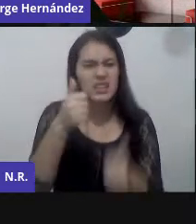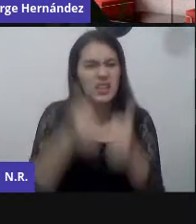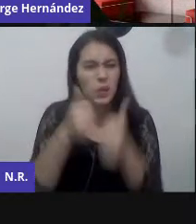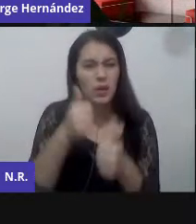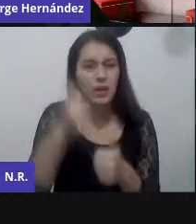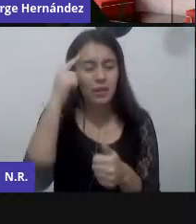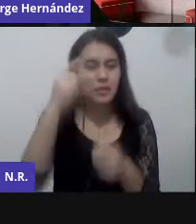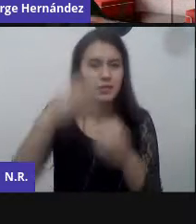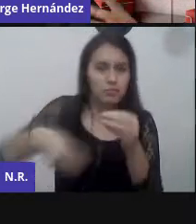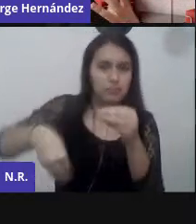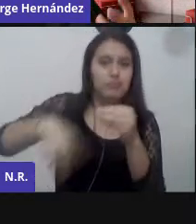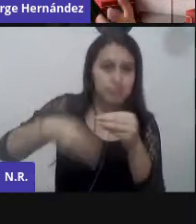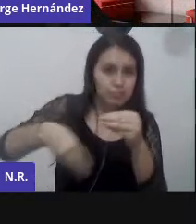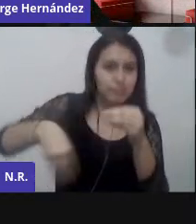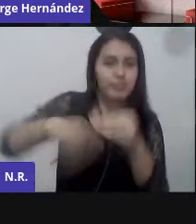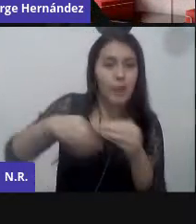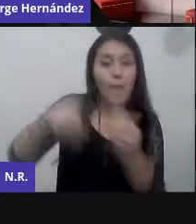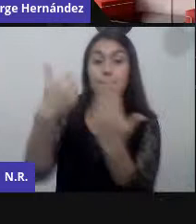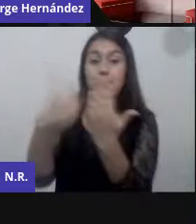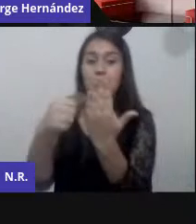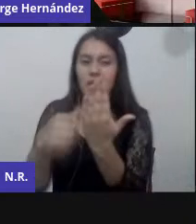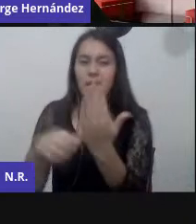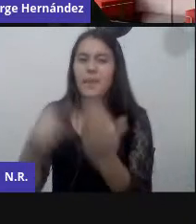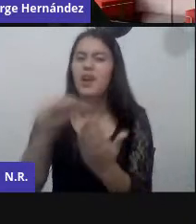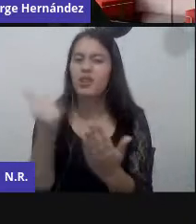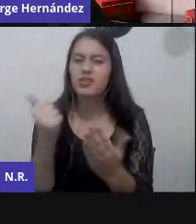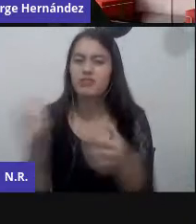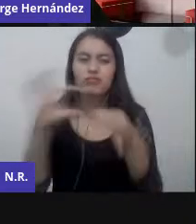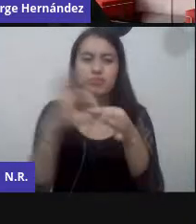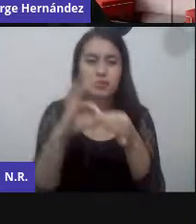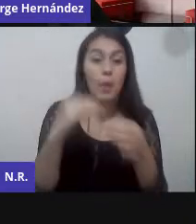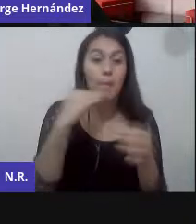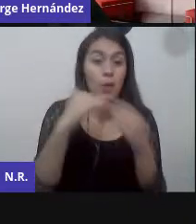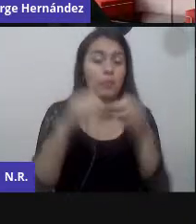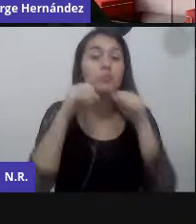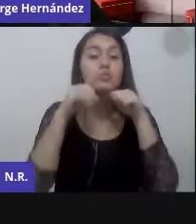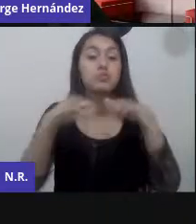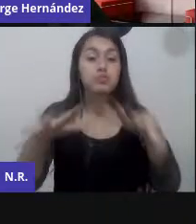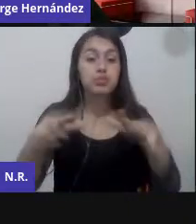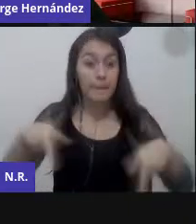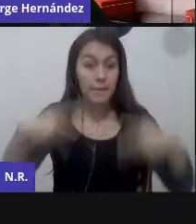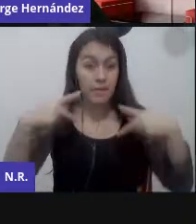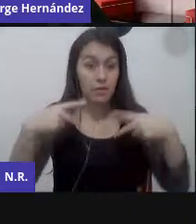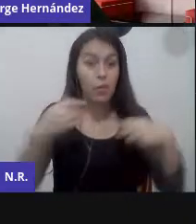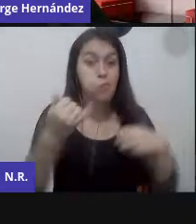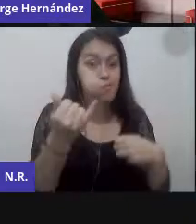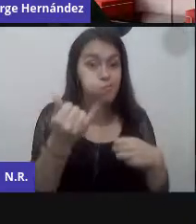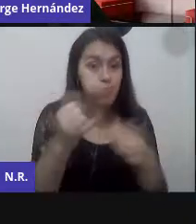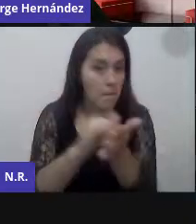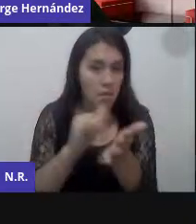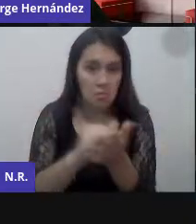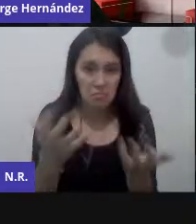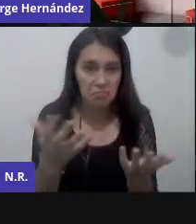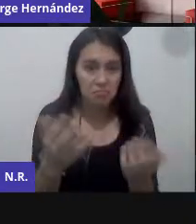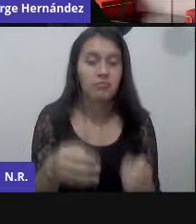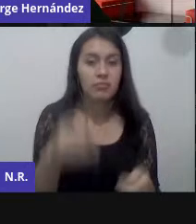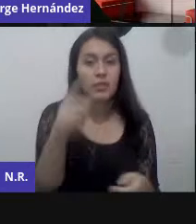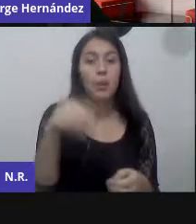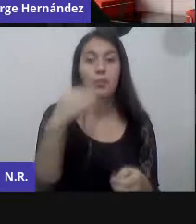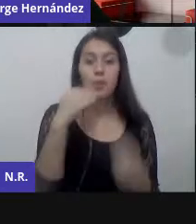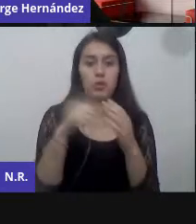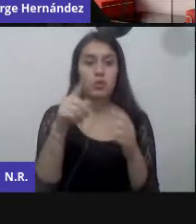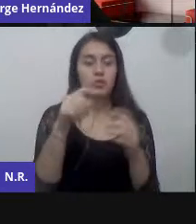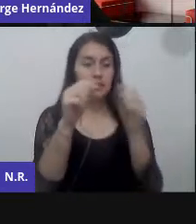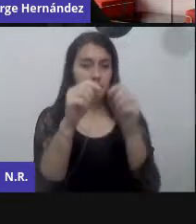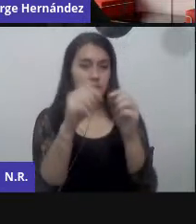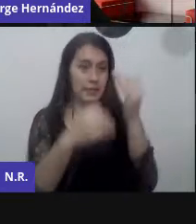incorporando nuevos features, como en este caso es el de hacer también transmisiones en vivo. Cuando ustedes están en su página